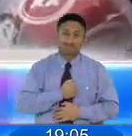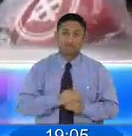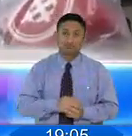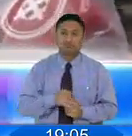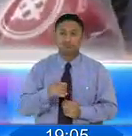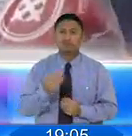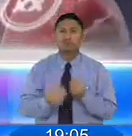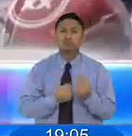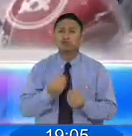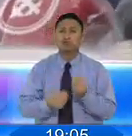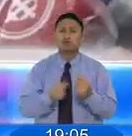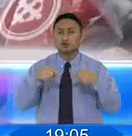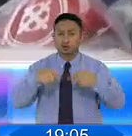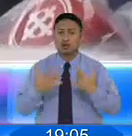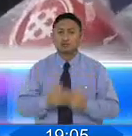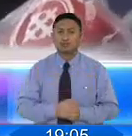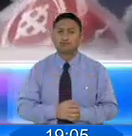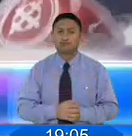de hoy?